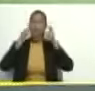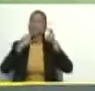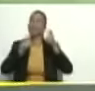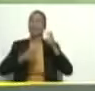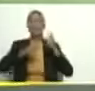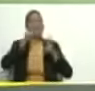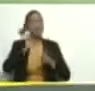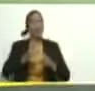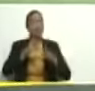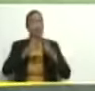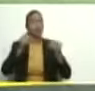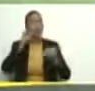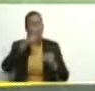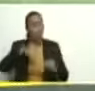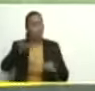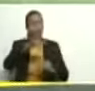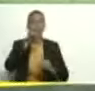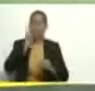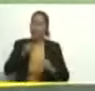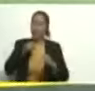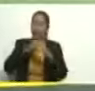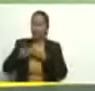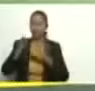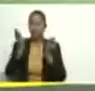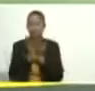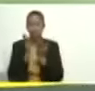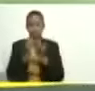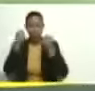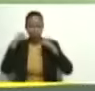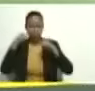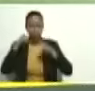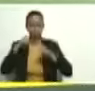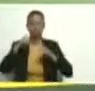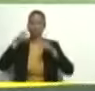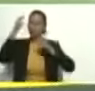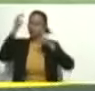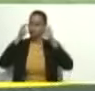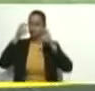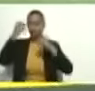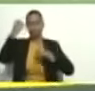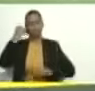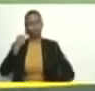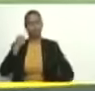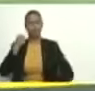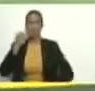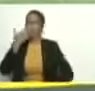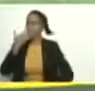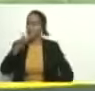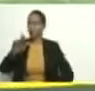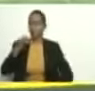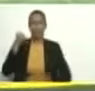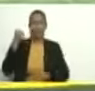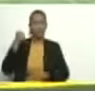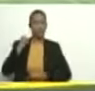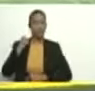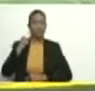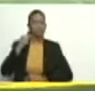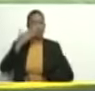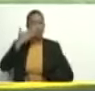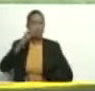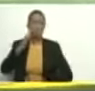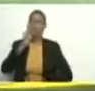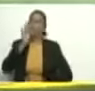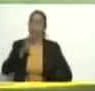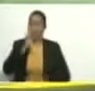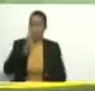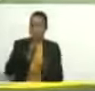Diosdado? Cadetes por siempre, almirante en jefa. Cadetes por siempre, en la honestidad,